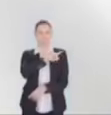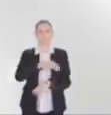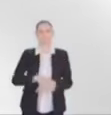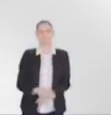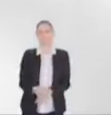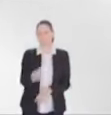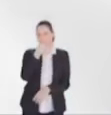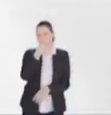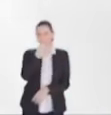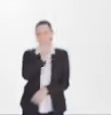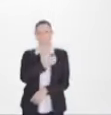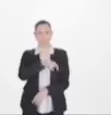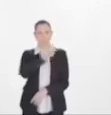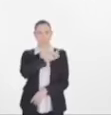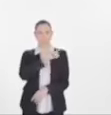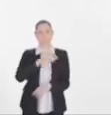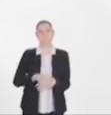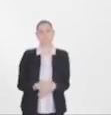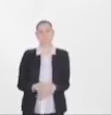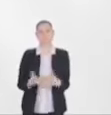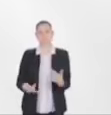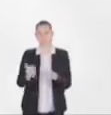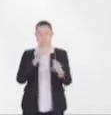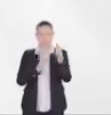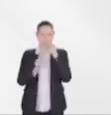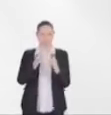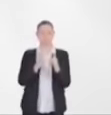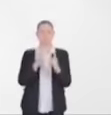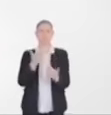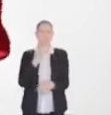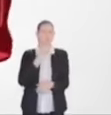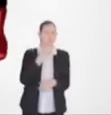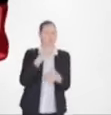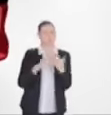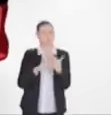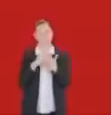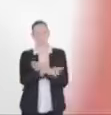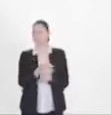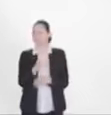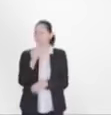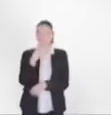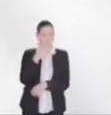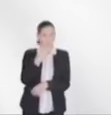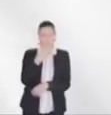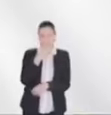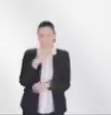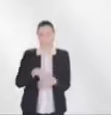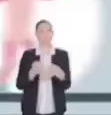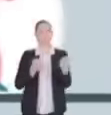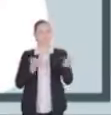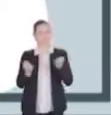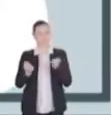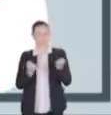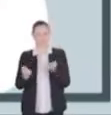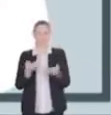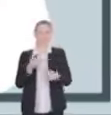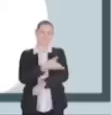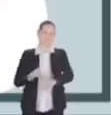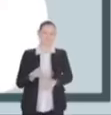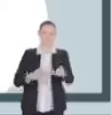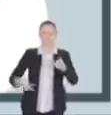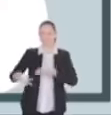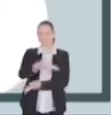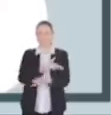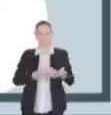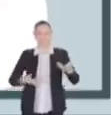sano. Aliméntate de manera saludable. Limita el consumo de alcohol y de bebidas azucaradas. No fumes. Haz ejercicio.